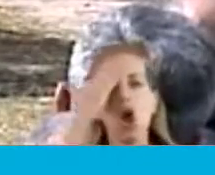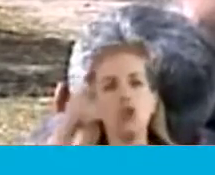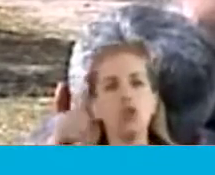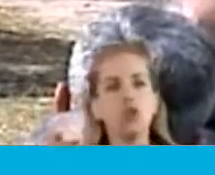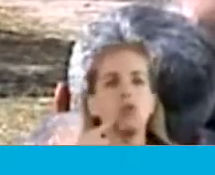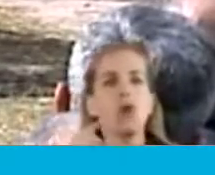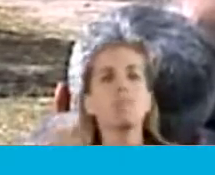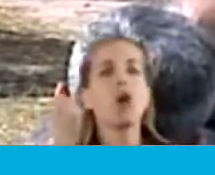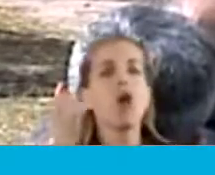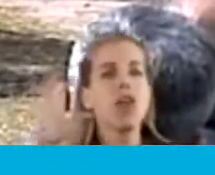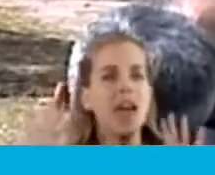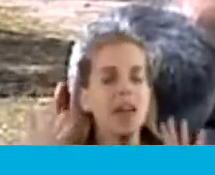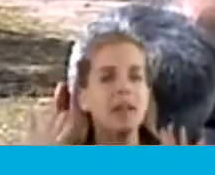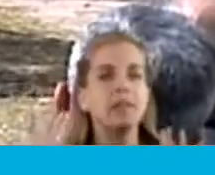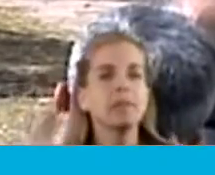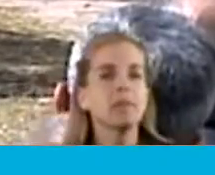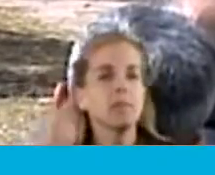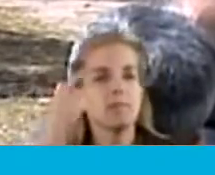del Estado.